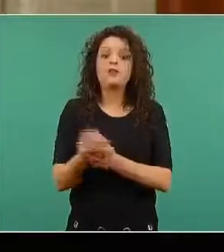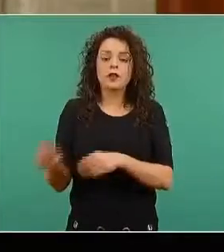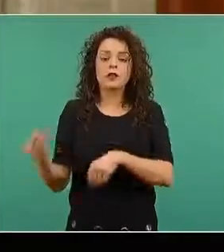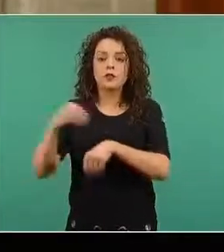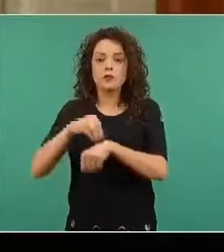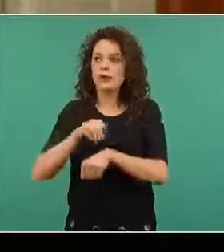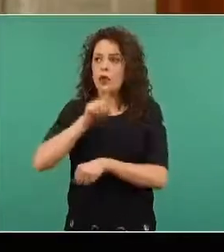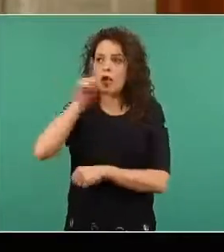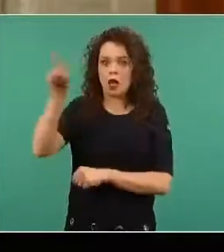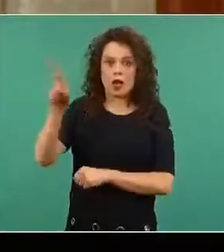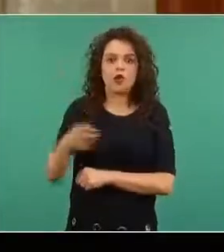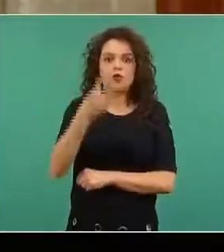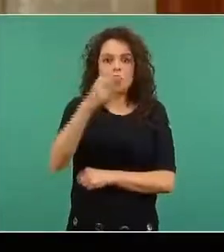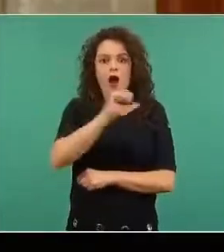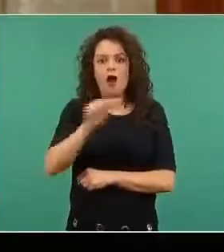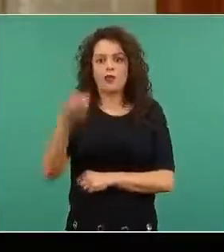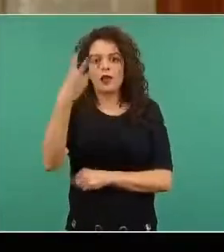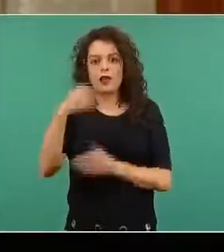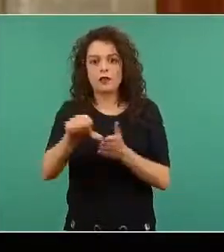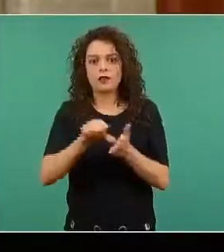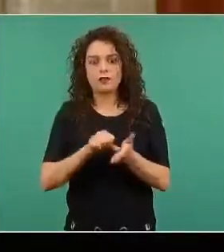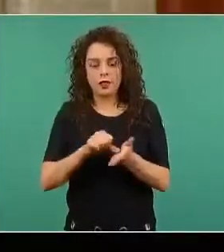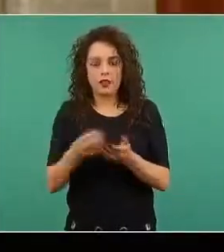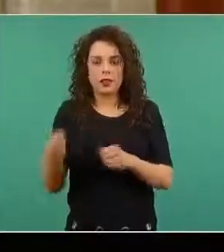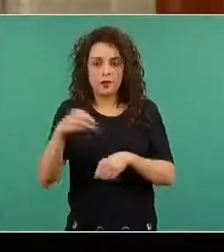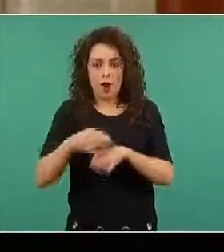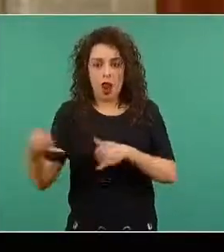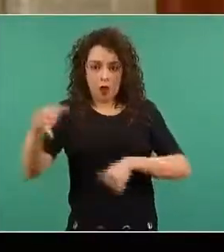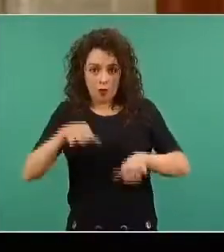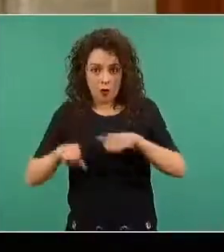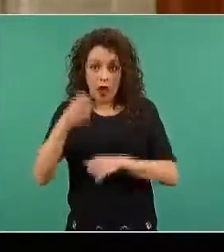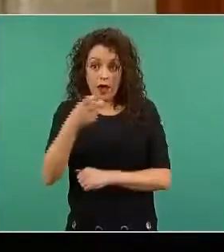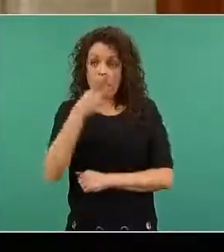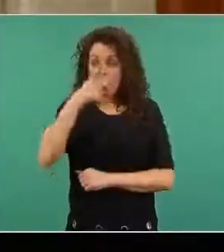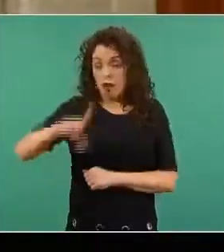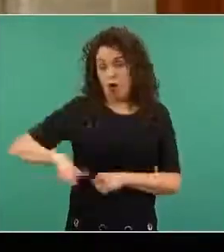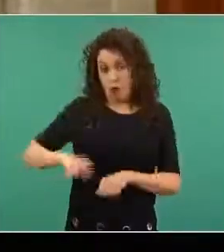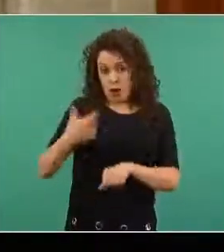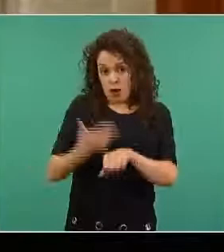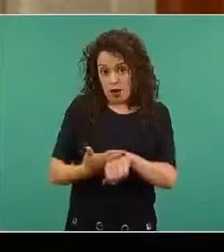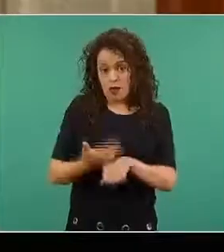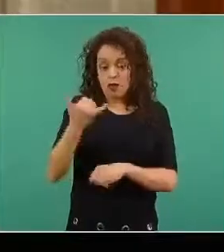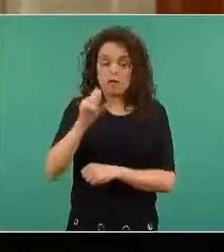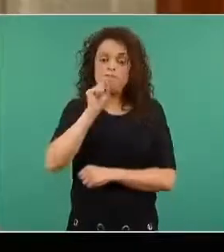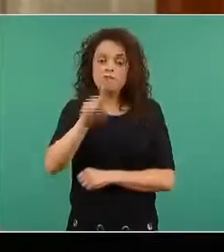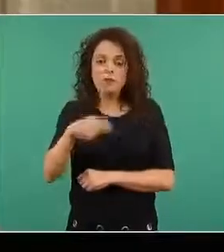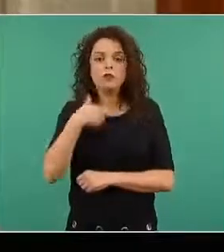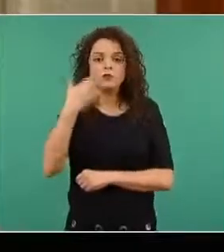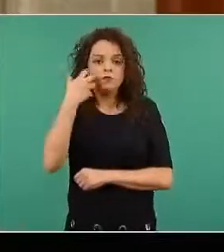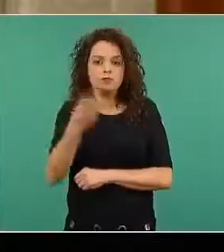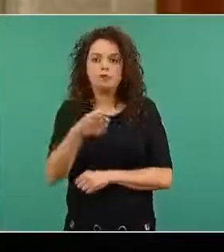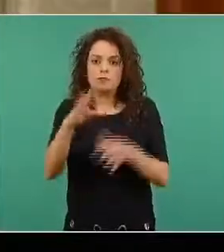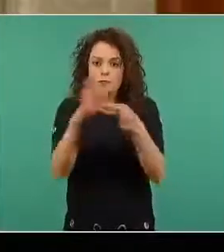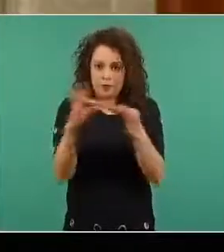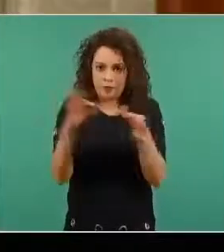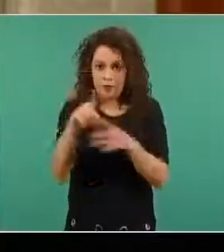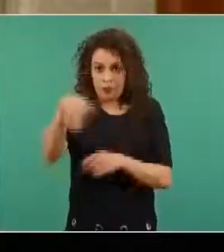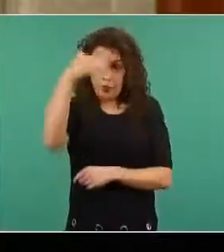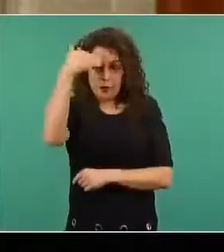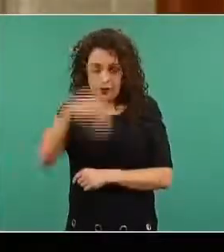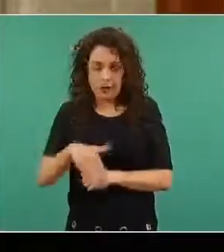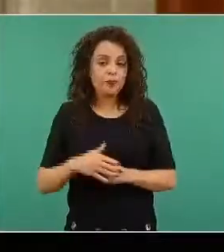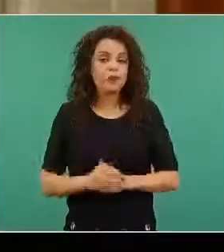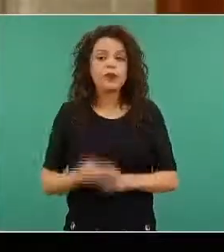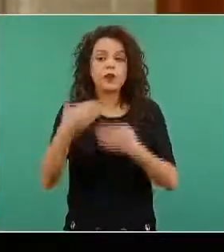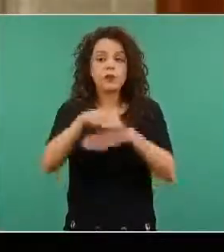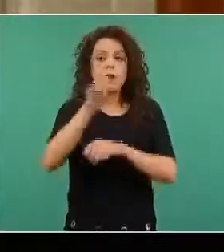2 a 3 meses, es lo que comenta el gobernador. Y hacerle de su conocimiento, doctor, también reforzando un poquito lo de